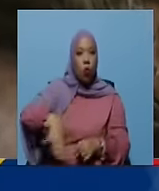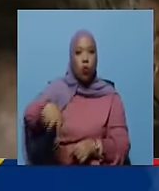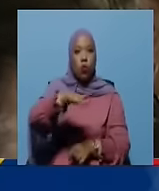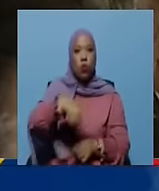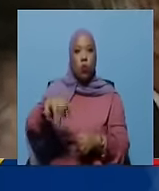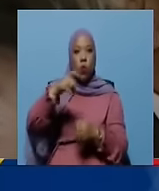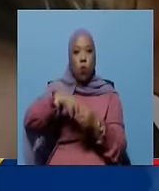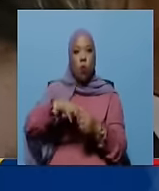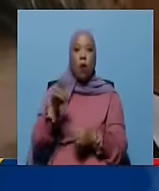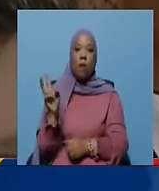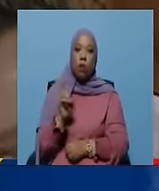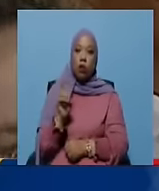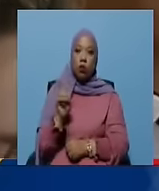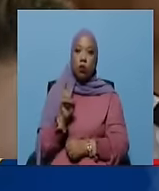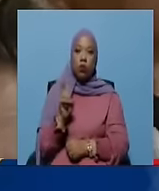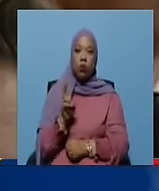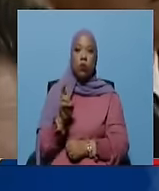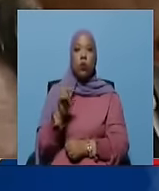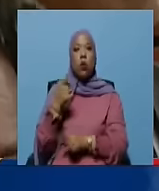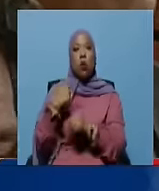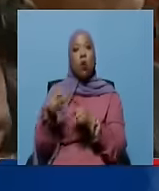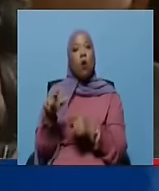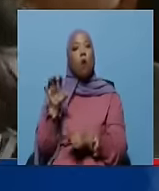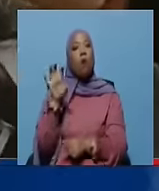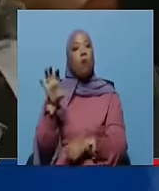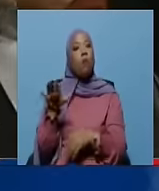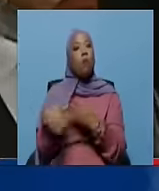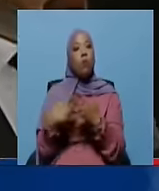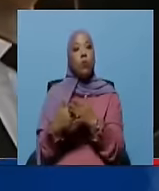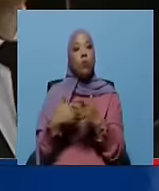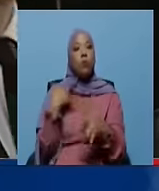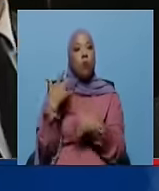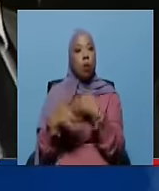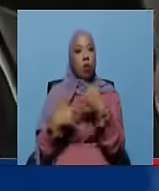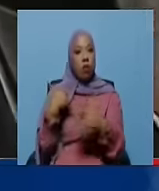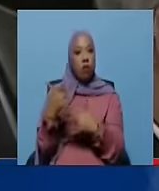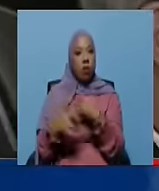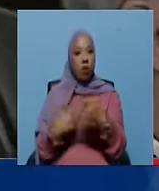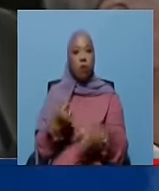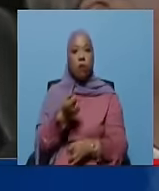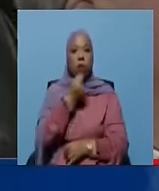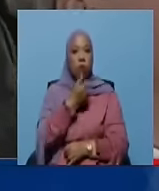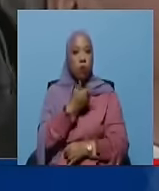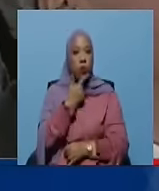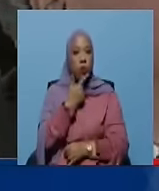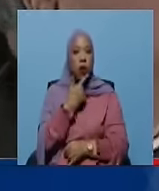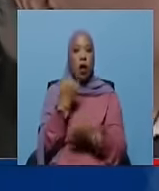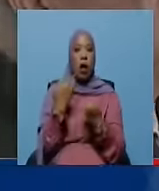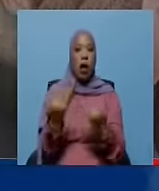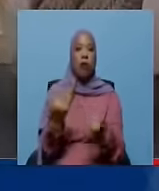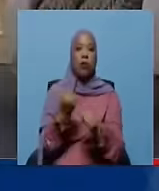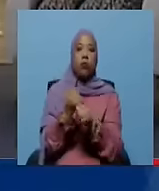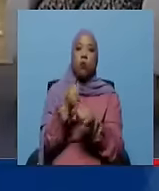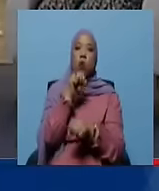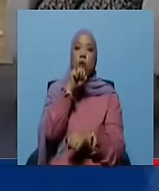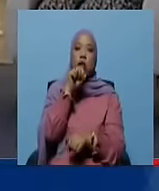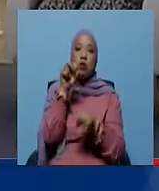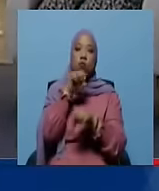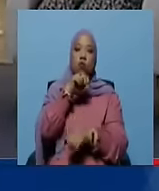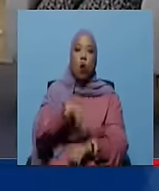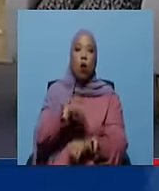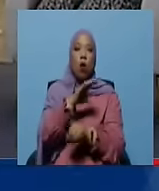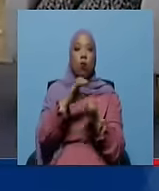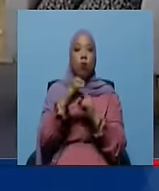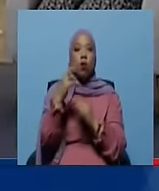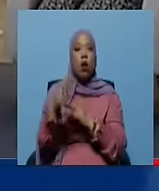dentro de un país o fuera de ese país, es una actividad bastante reciente en la historia de la